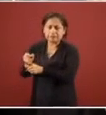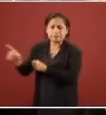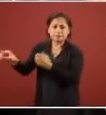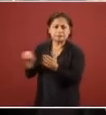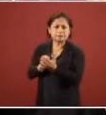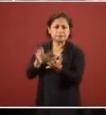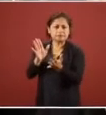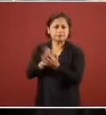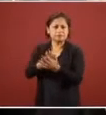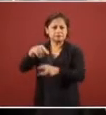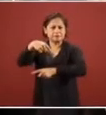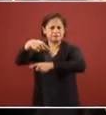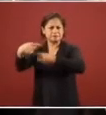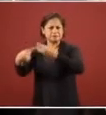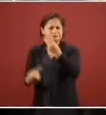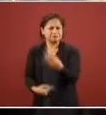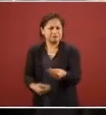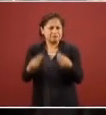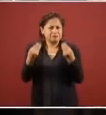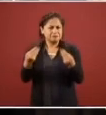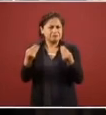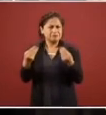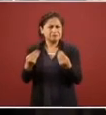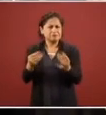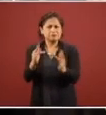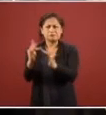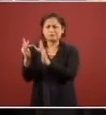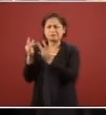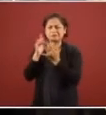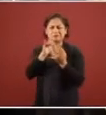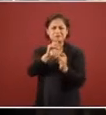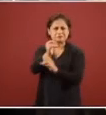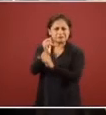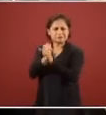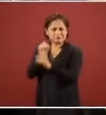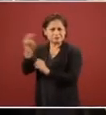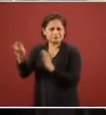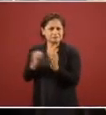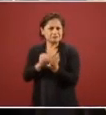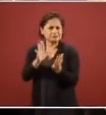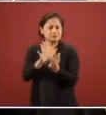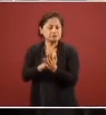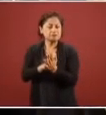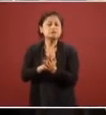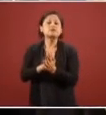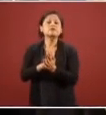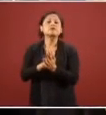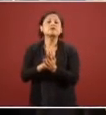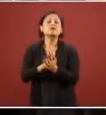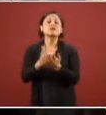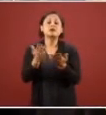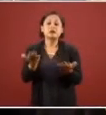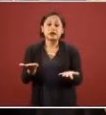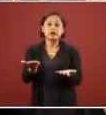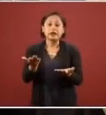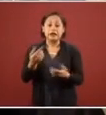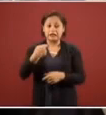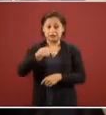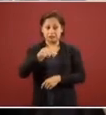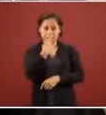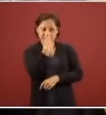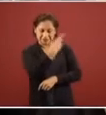cables a través de Wikileaks. Y lo cito porque precisamente en la reclusión de Julian